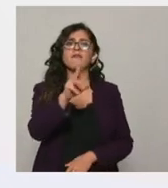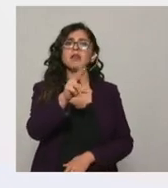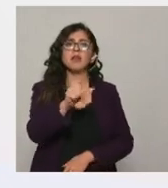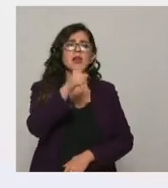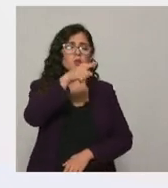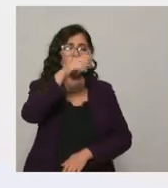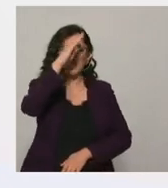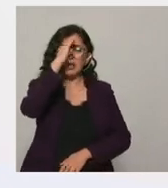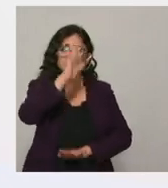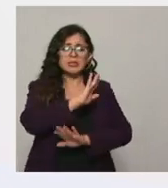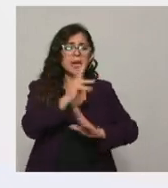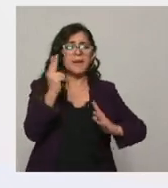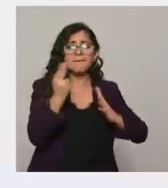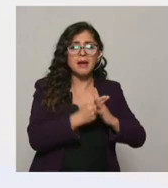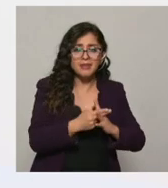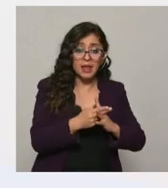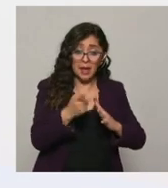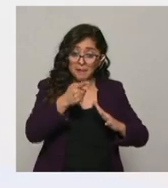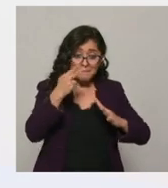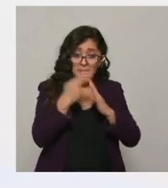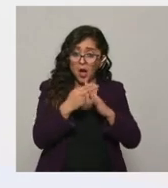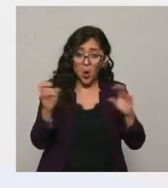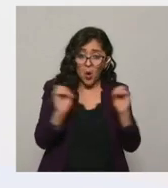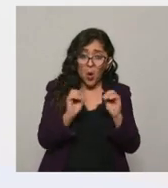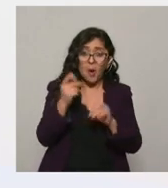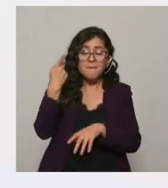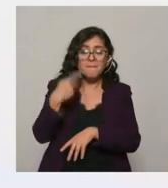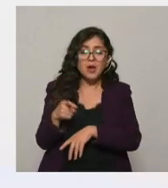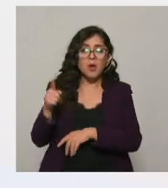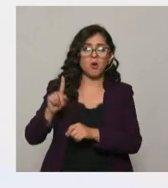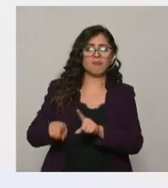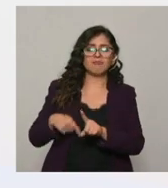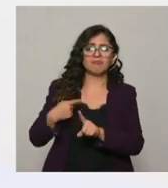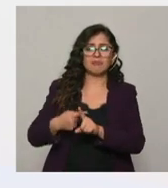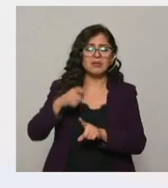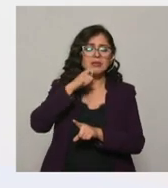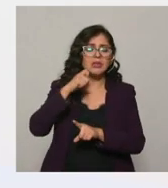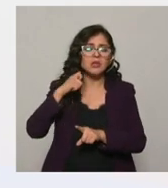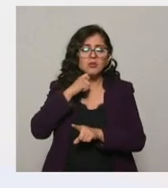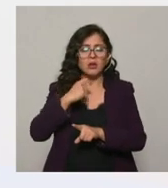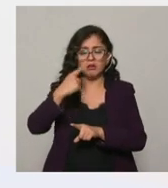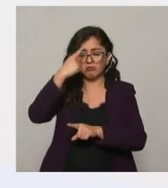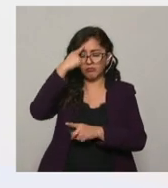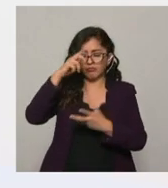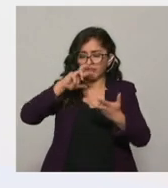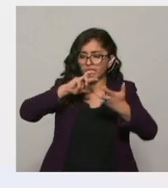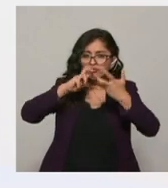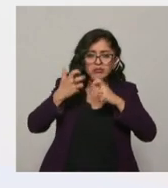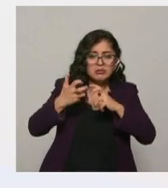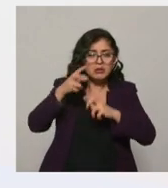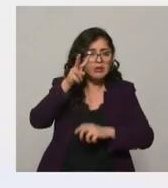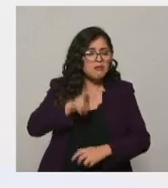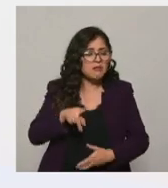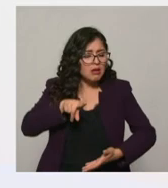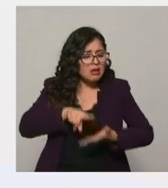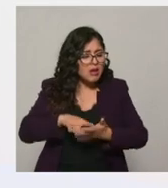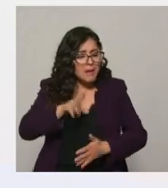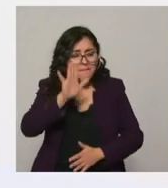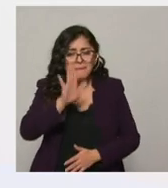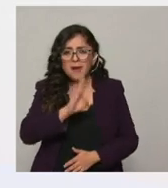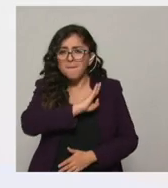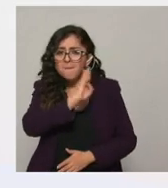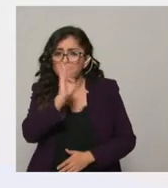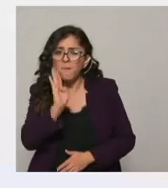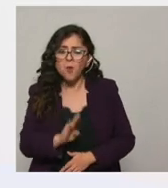es la muerte, ¿no? Es la muerte, el alma. Y sí los aplaudo, sin embargo, creo que